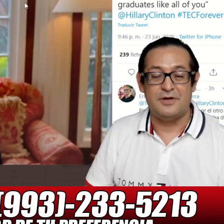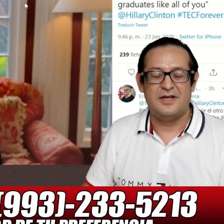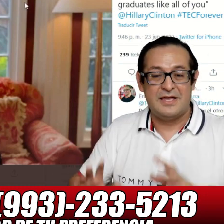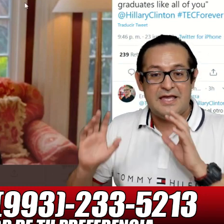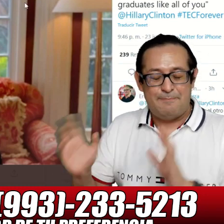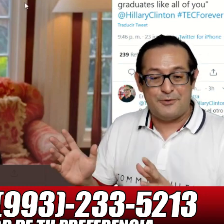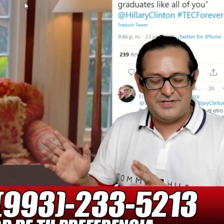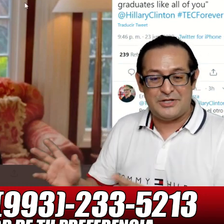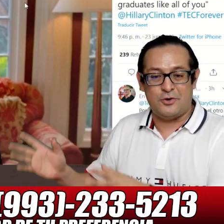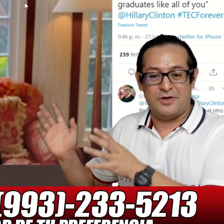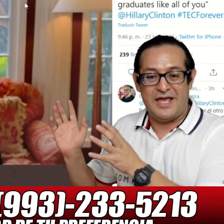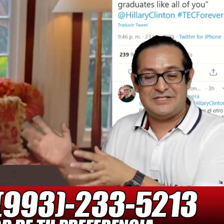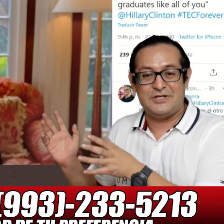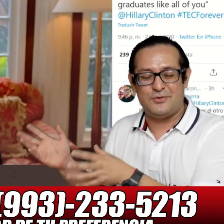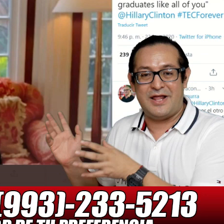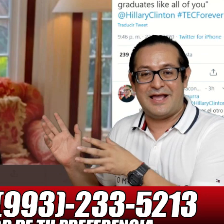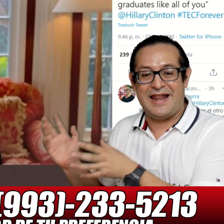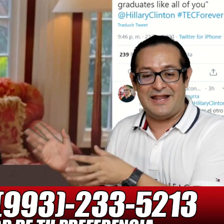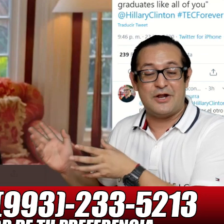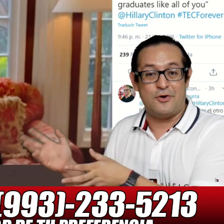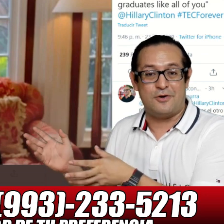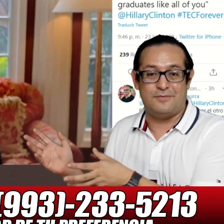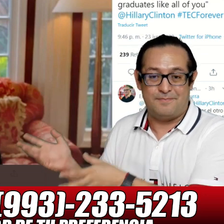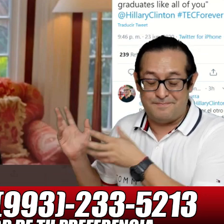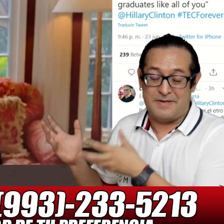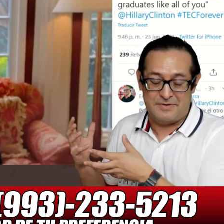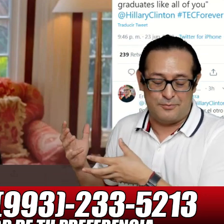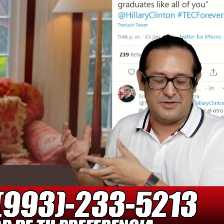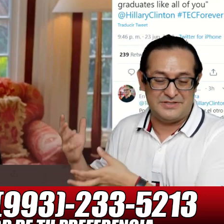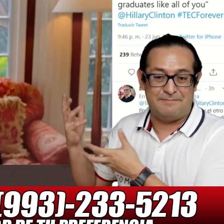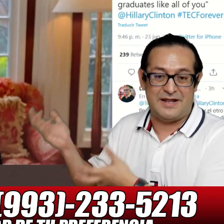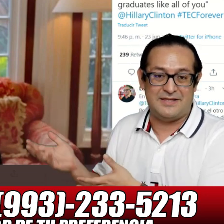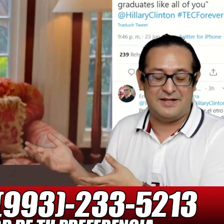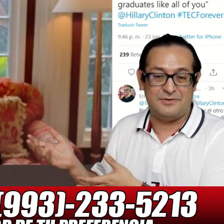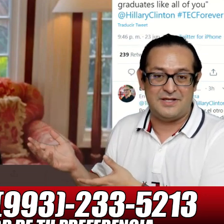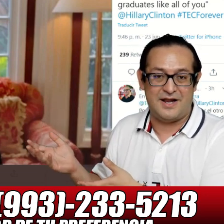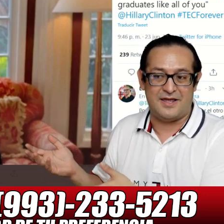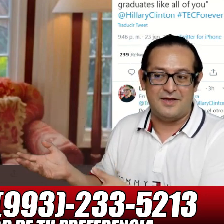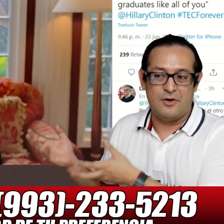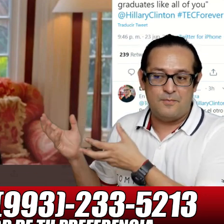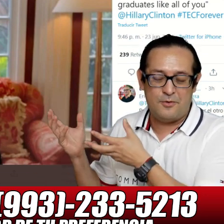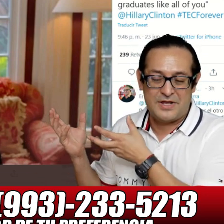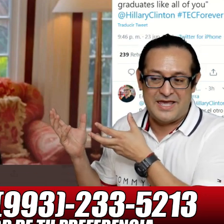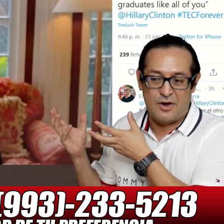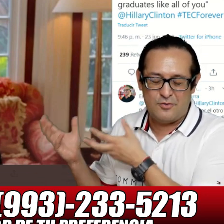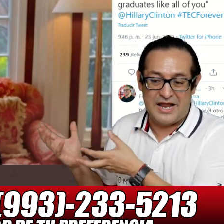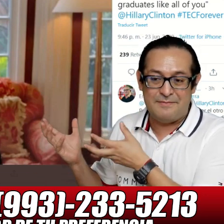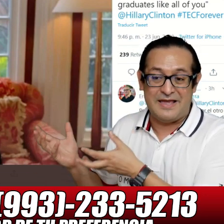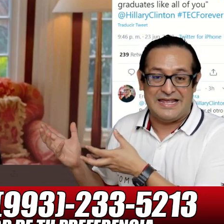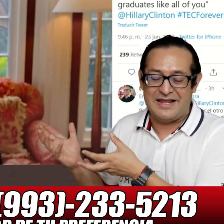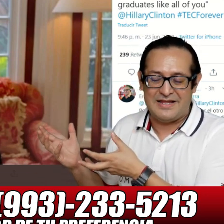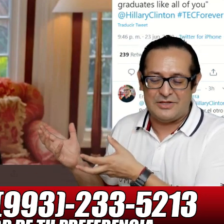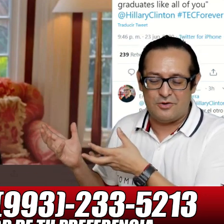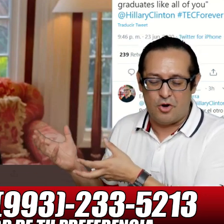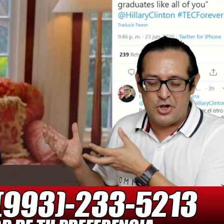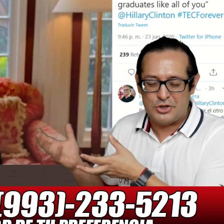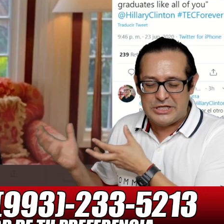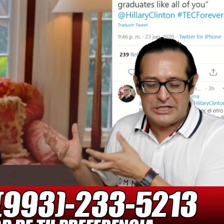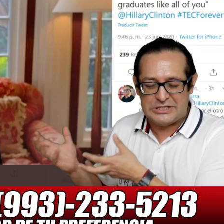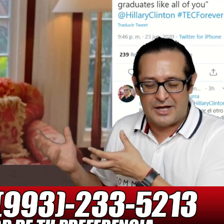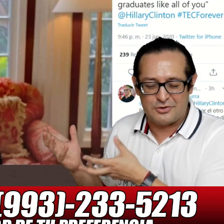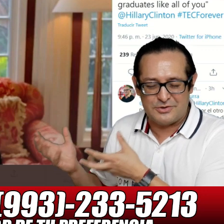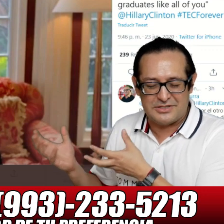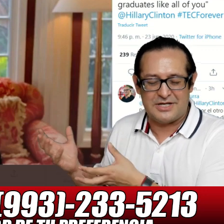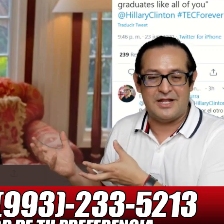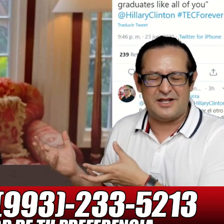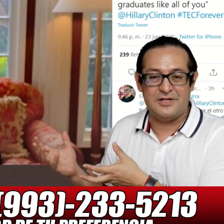Así. Y por cierto, este es un gran error, en mi punto de vista, para el TEC de Monterrey, porque una Hillary Clinton lo